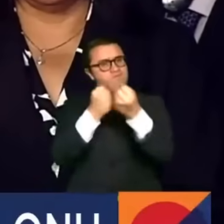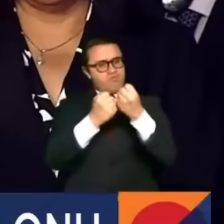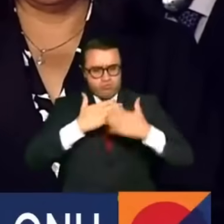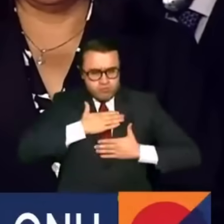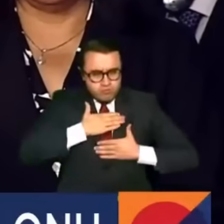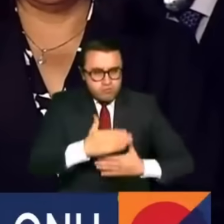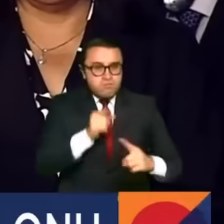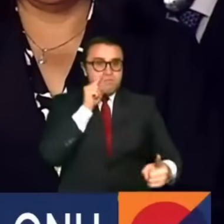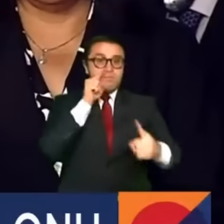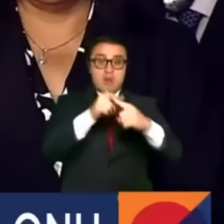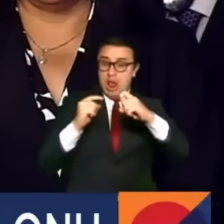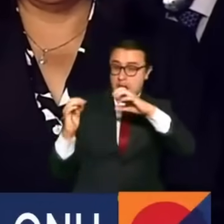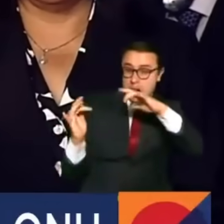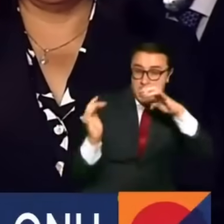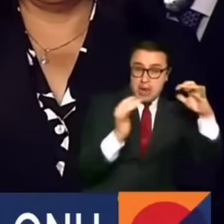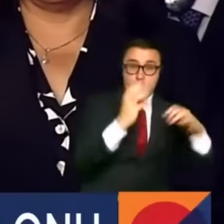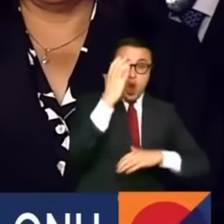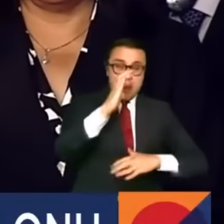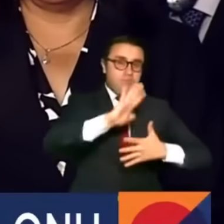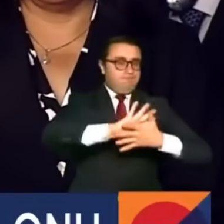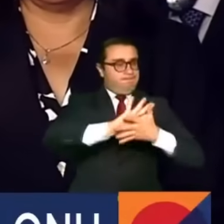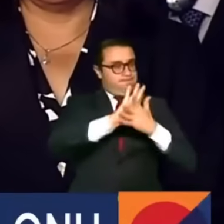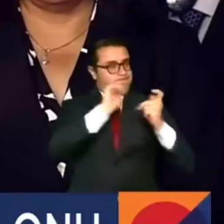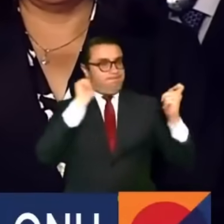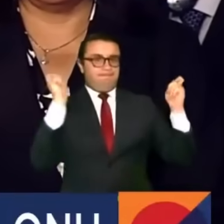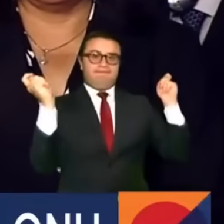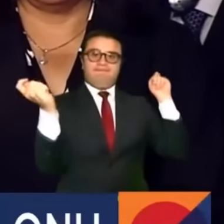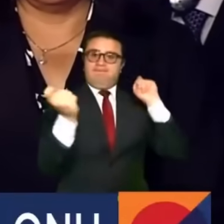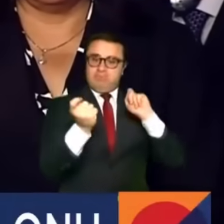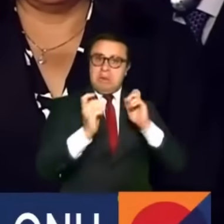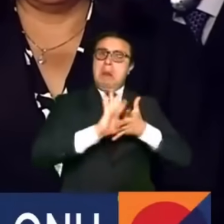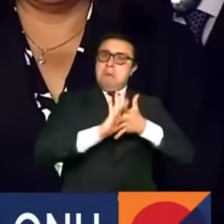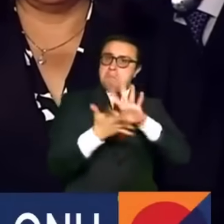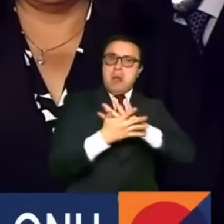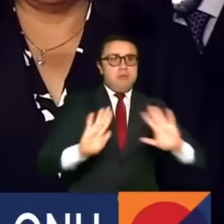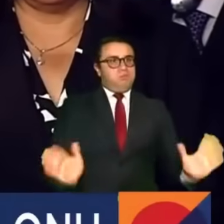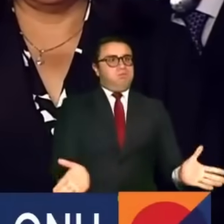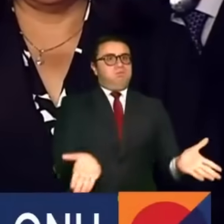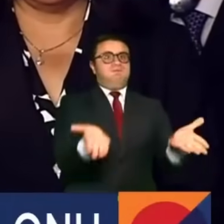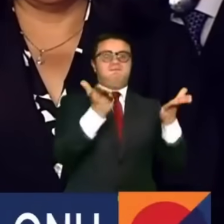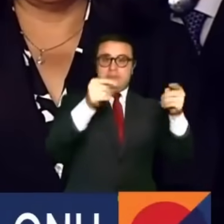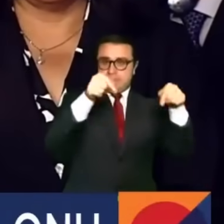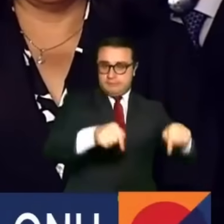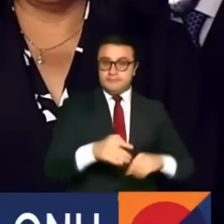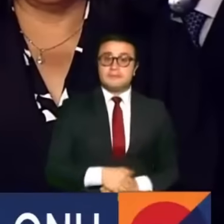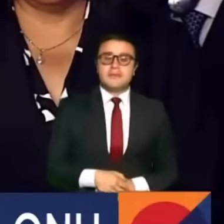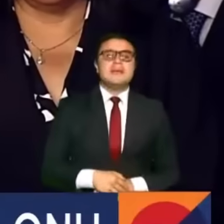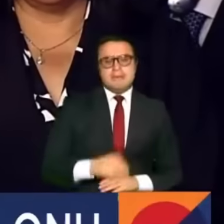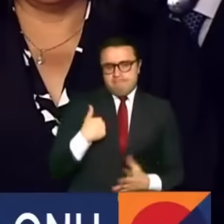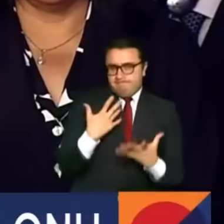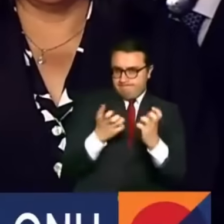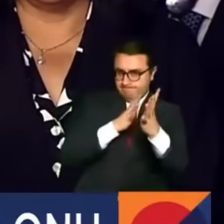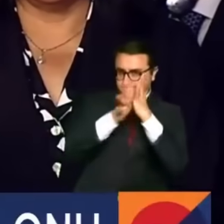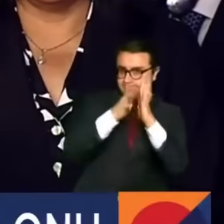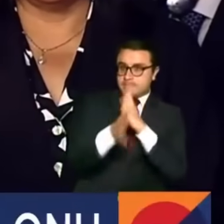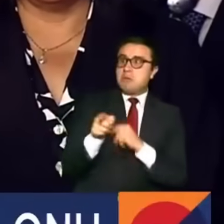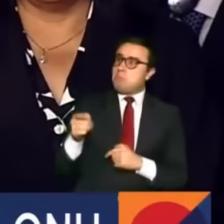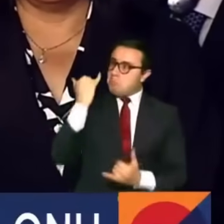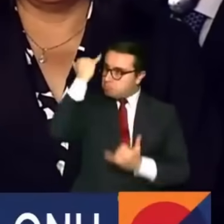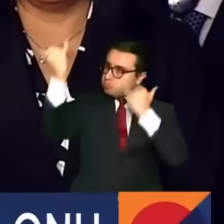solución sostenible del conflicto armado y su curso. También permítanme decir que hay muchos aspectos